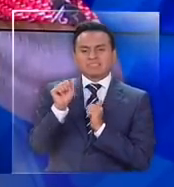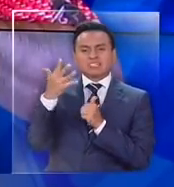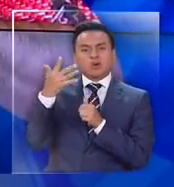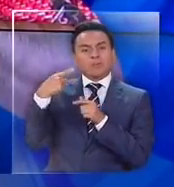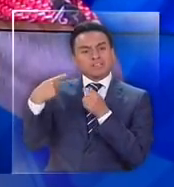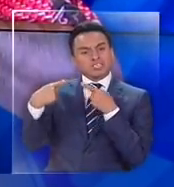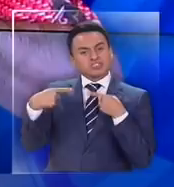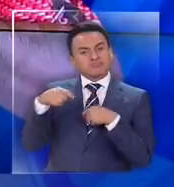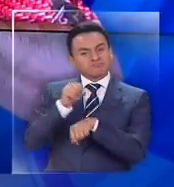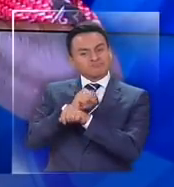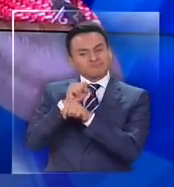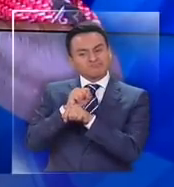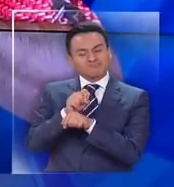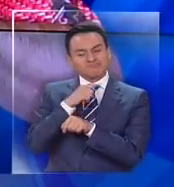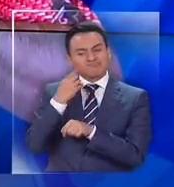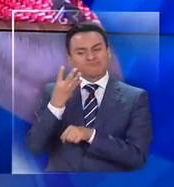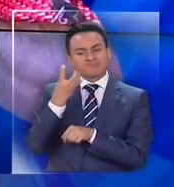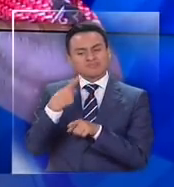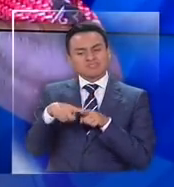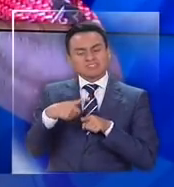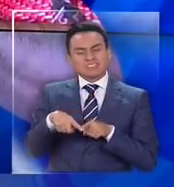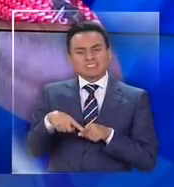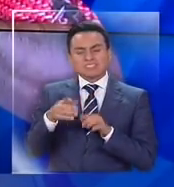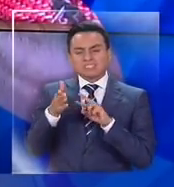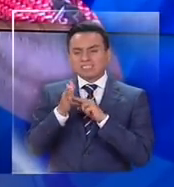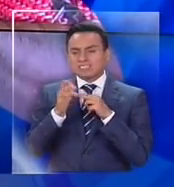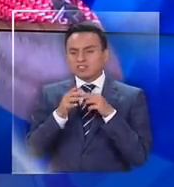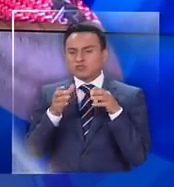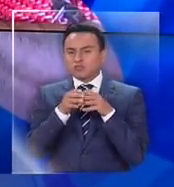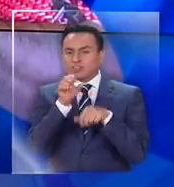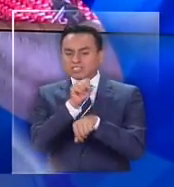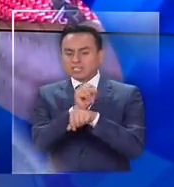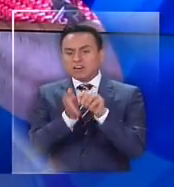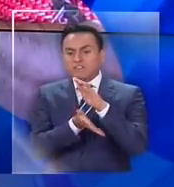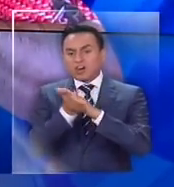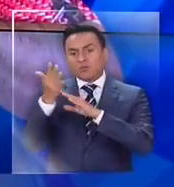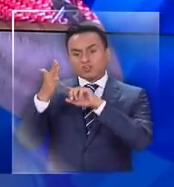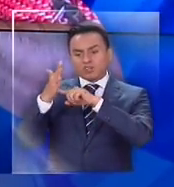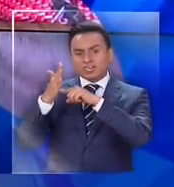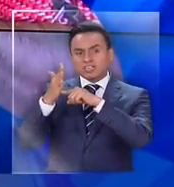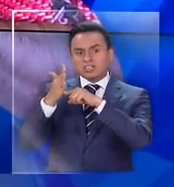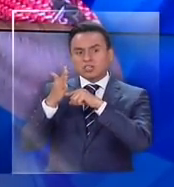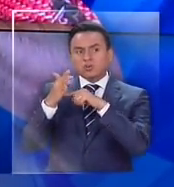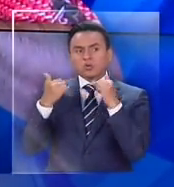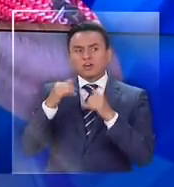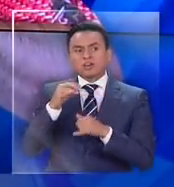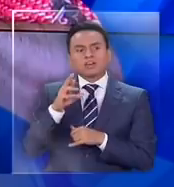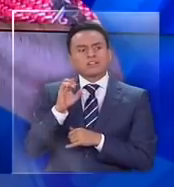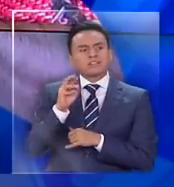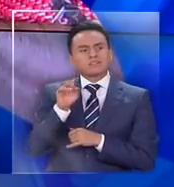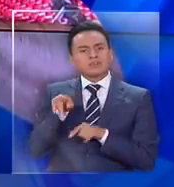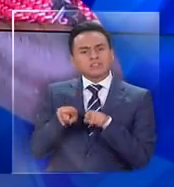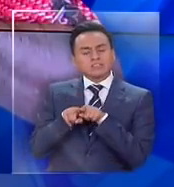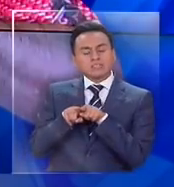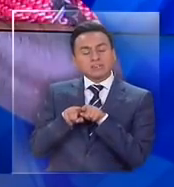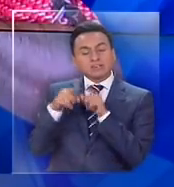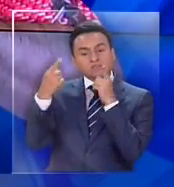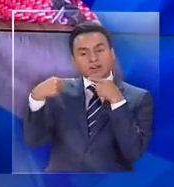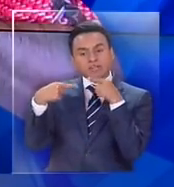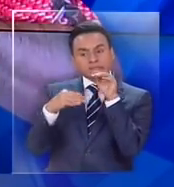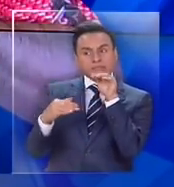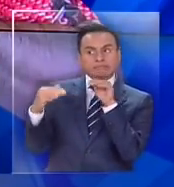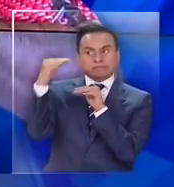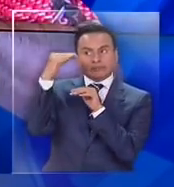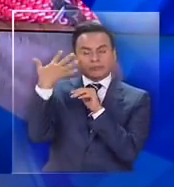5 partidos. Está en crisis futbolística. Va a Buenos Aires para jugar a Racing. es un rival de